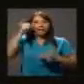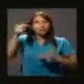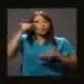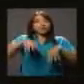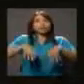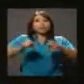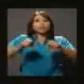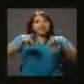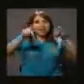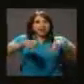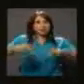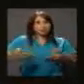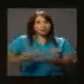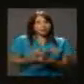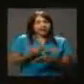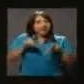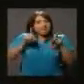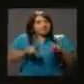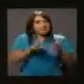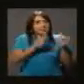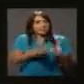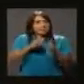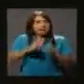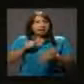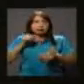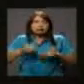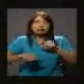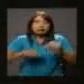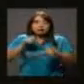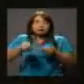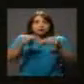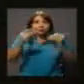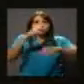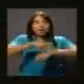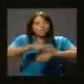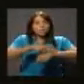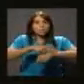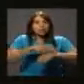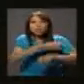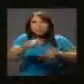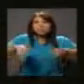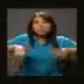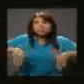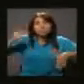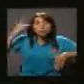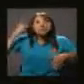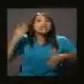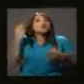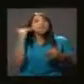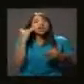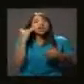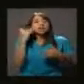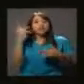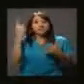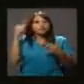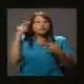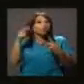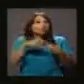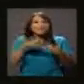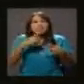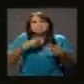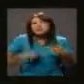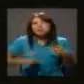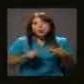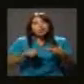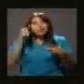preparada que se ha esforzado por mucho tiempo y que no ha estado en la política por muchas razones por decepciones porque no creen en la forma de hacer política actual